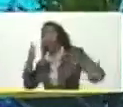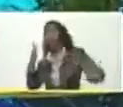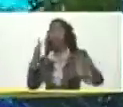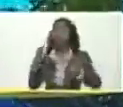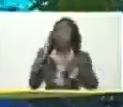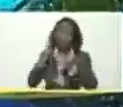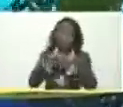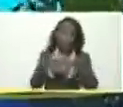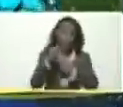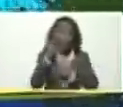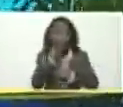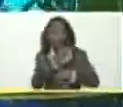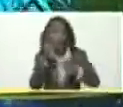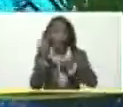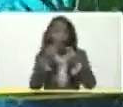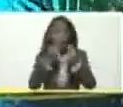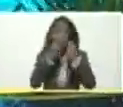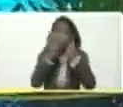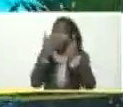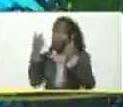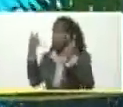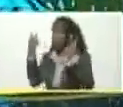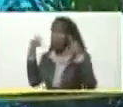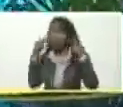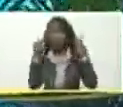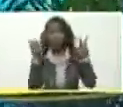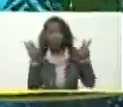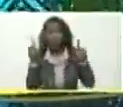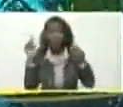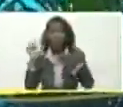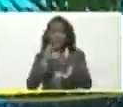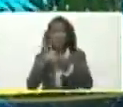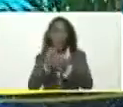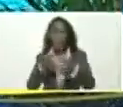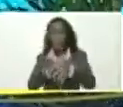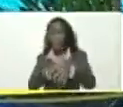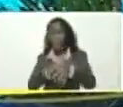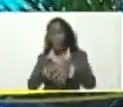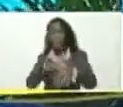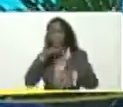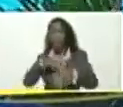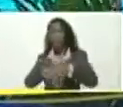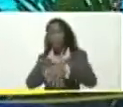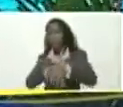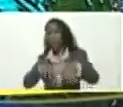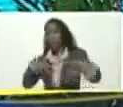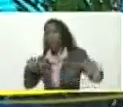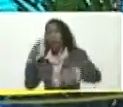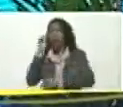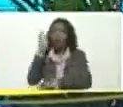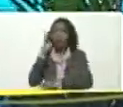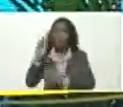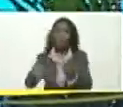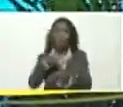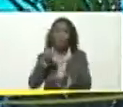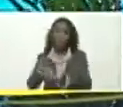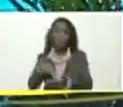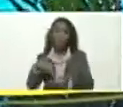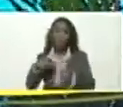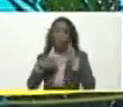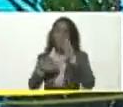ver esta algarabía de libros que hay en este Palacio Federal Legislativo.